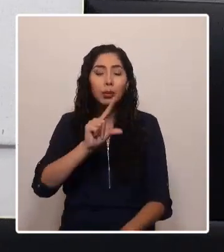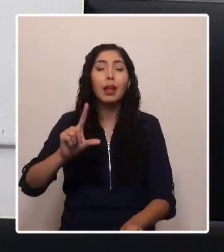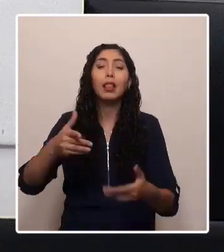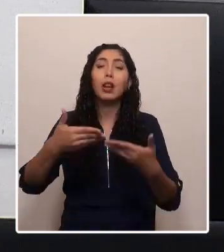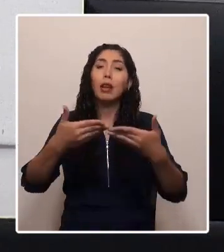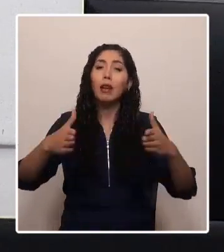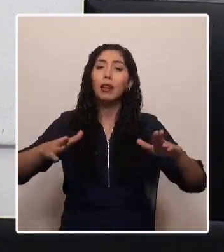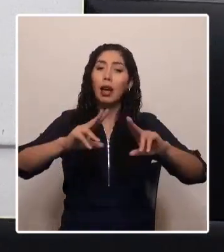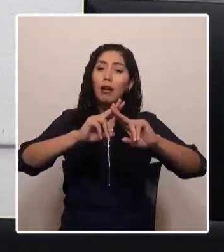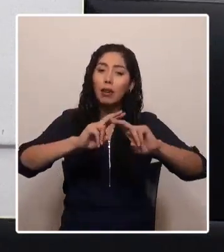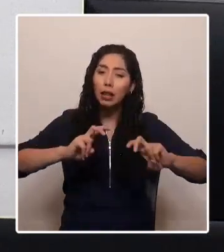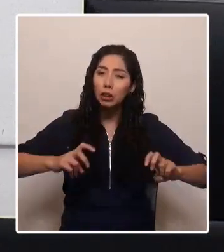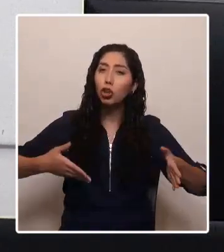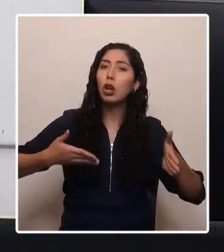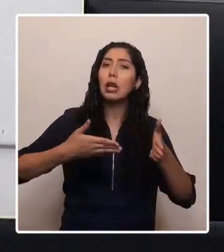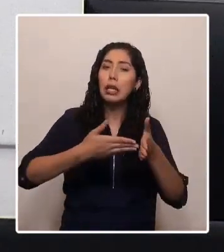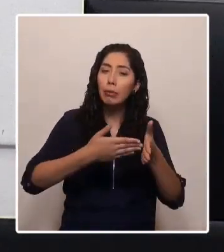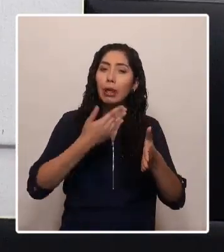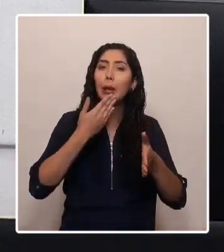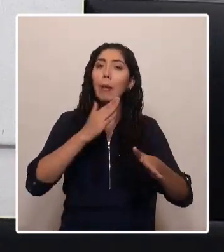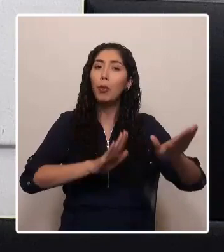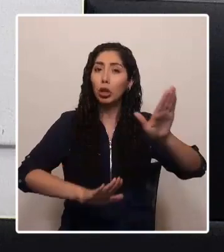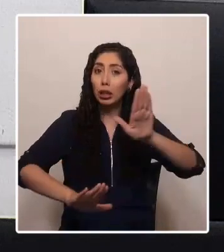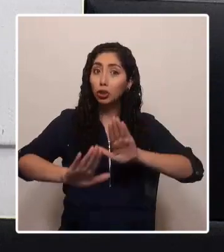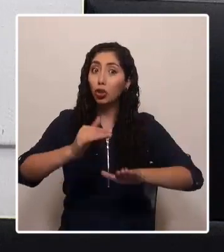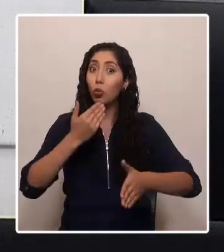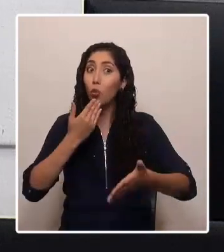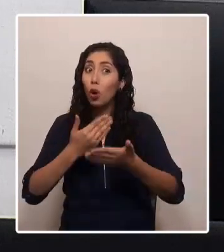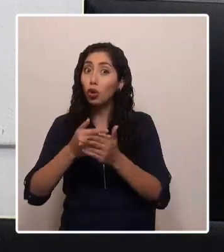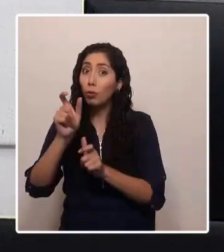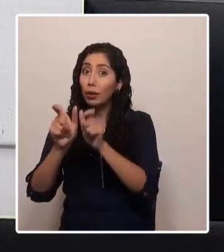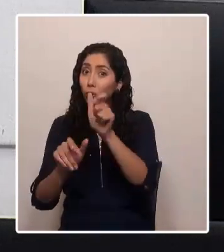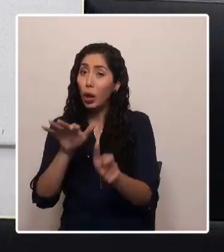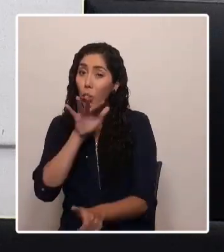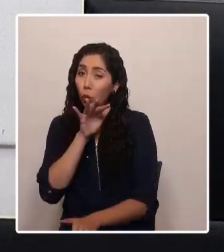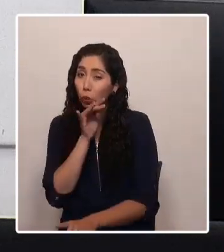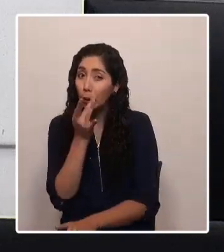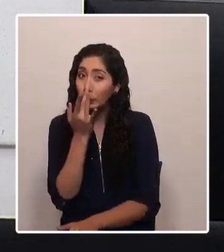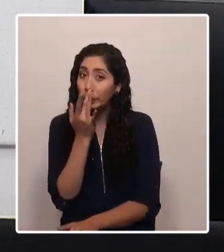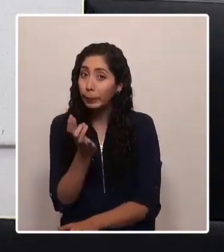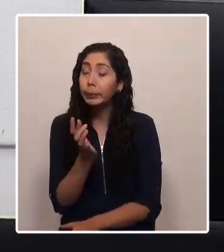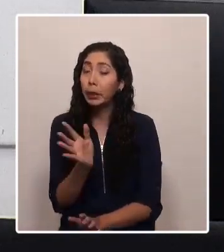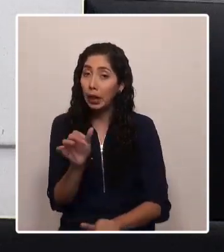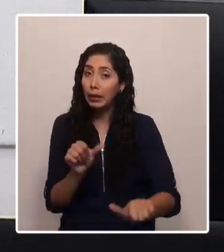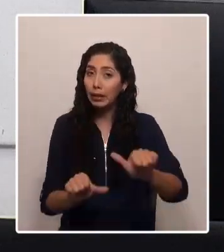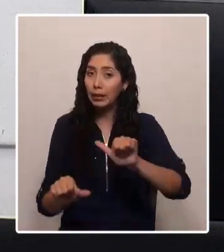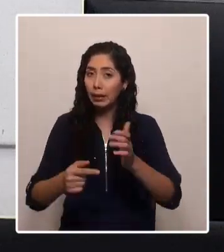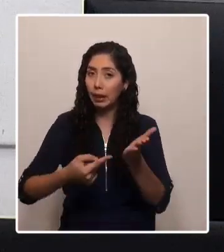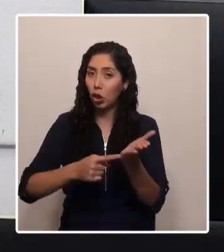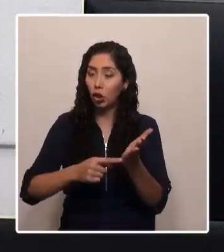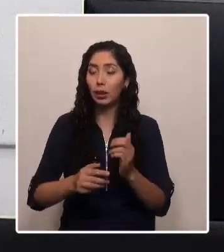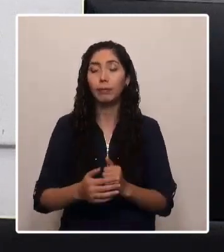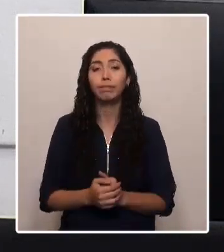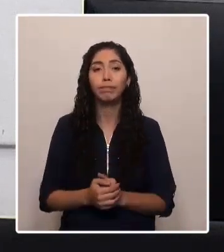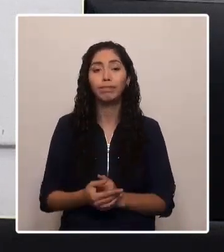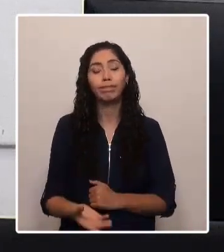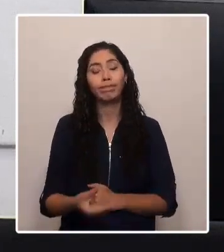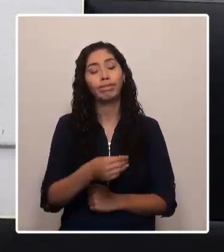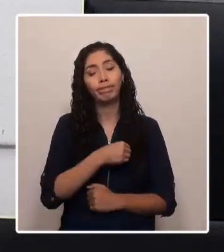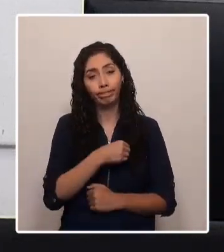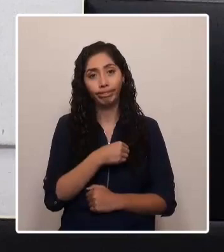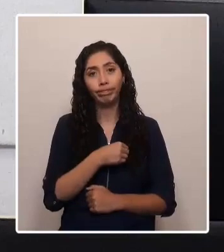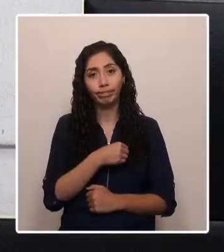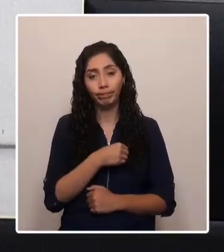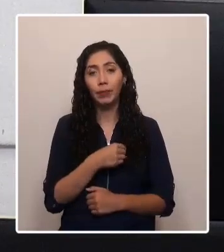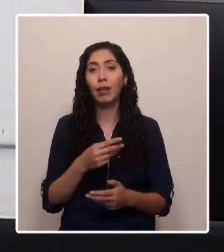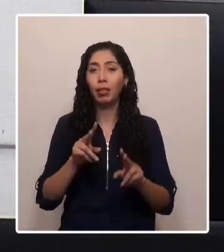protección ante los indebidos usos de la ciencia y tecnología. Lamentablemente no puedo decir lo mismo respecto a la regulación que